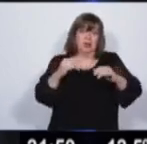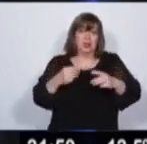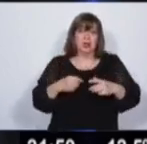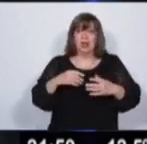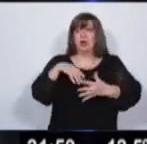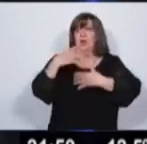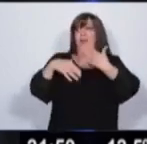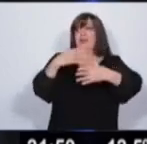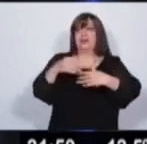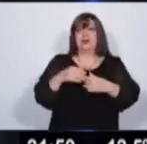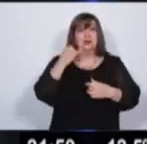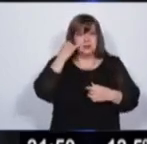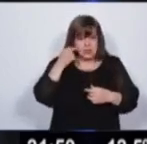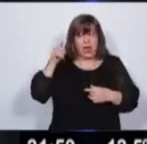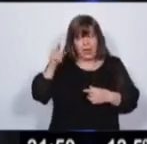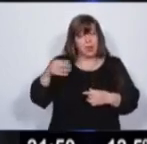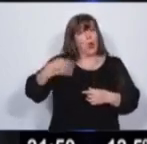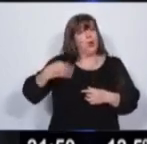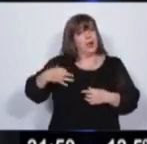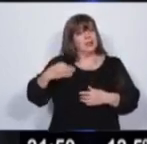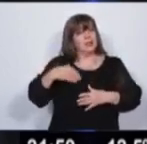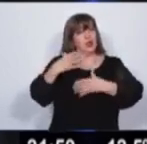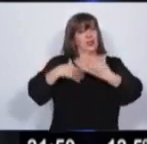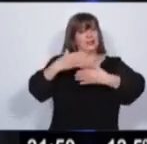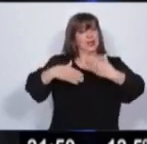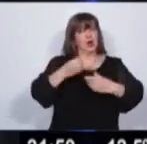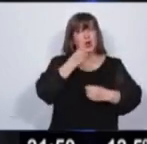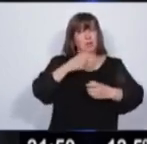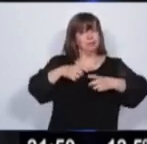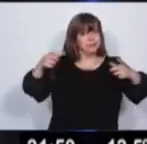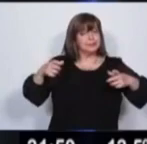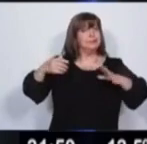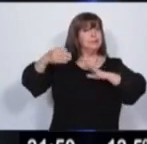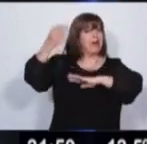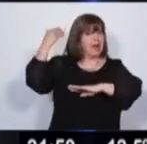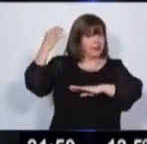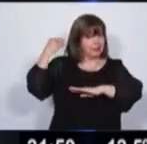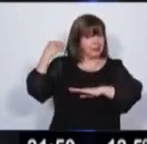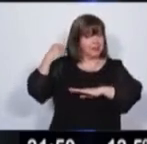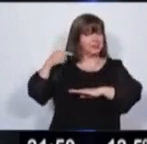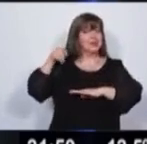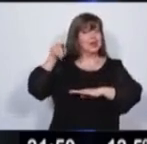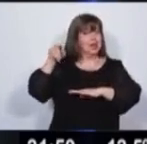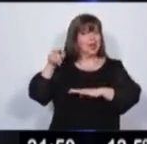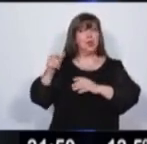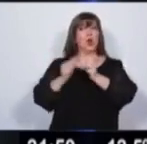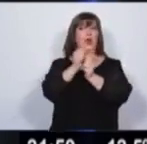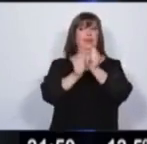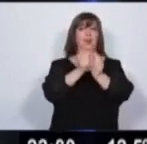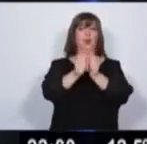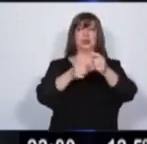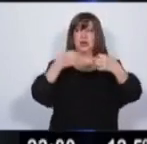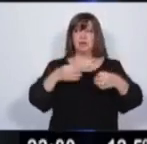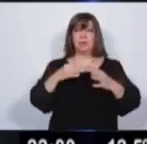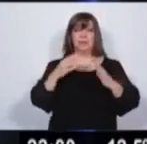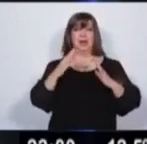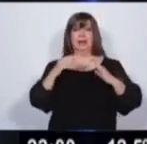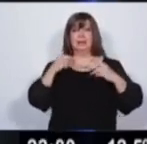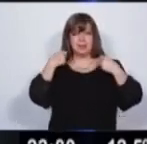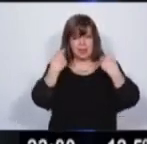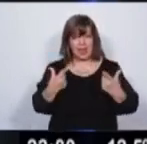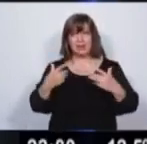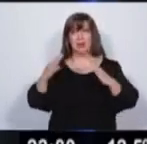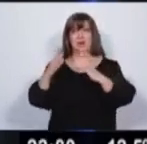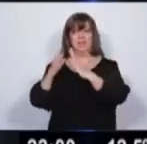quieren desarrollo ellos debieron desarrollar la provincia ellos debieron desarrollar una industria para tener viviendas ellos